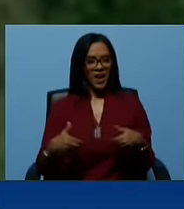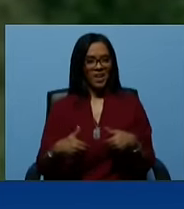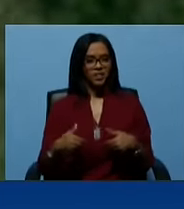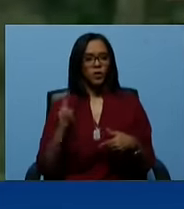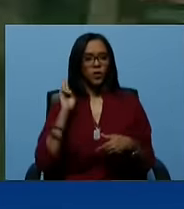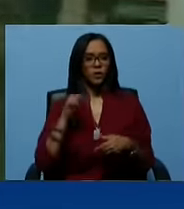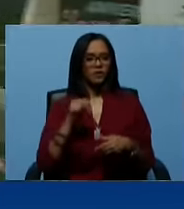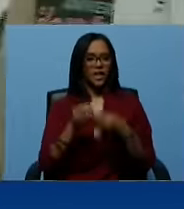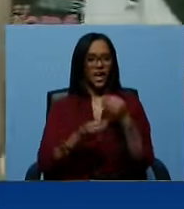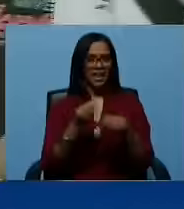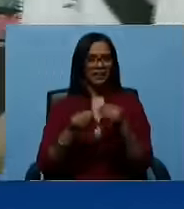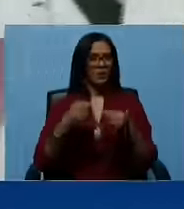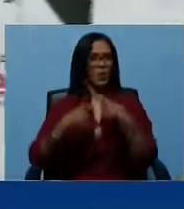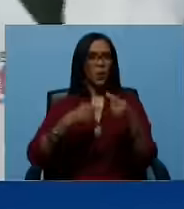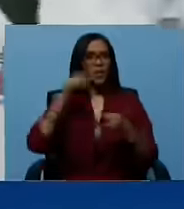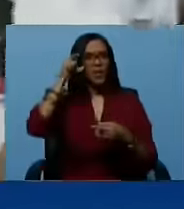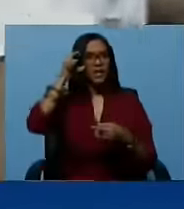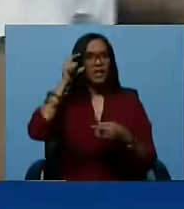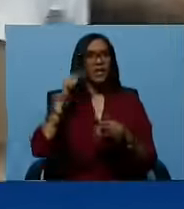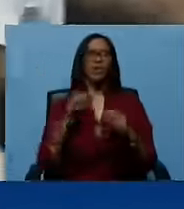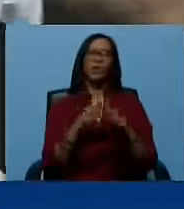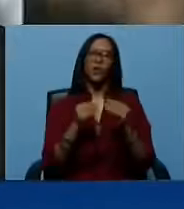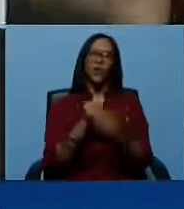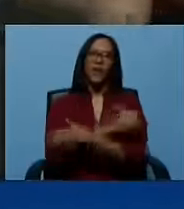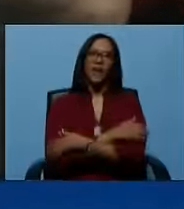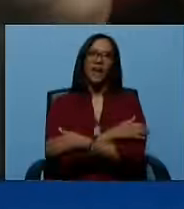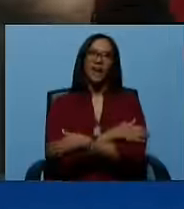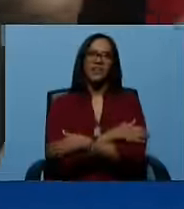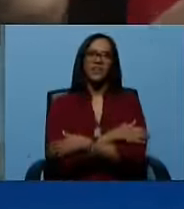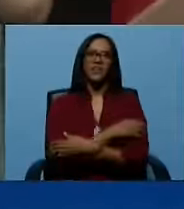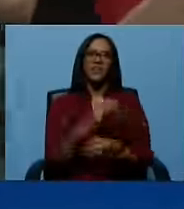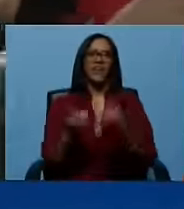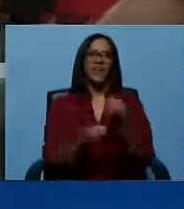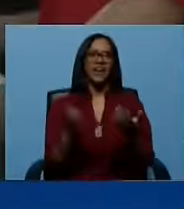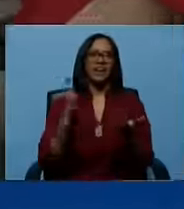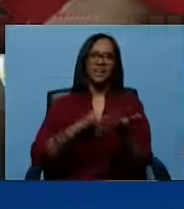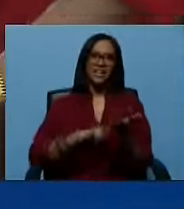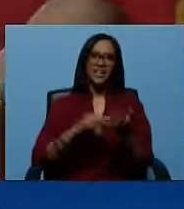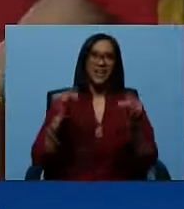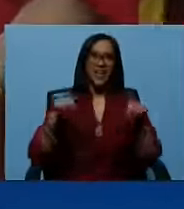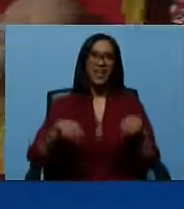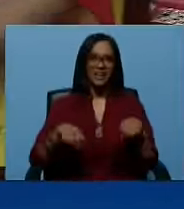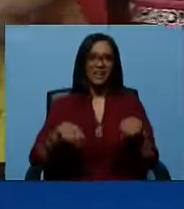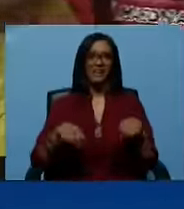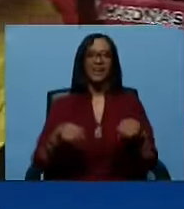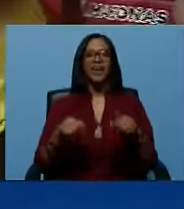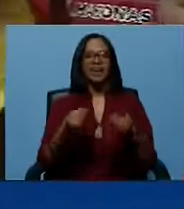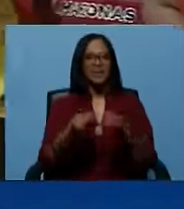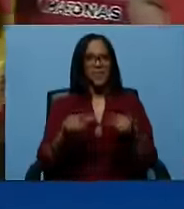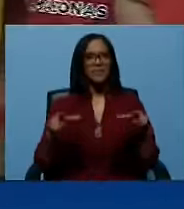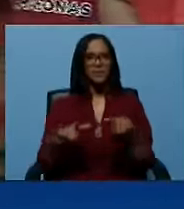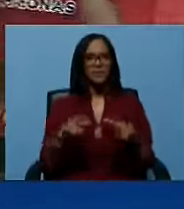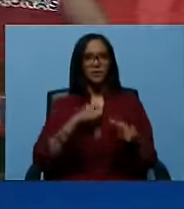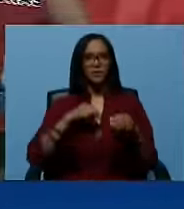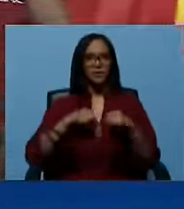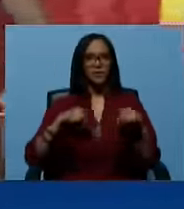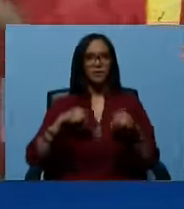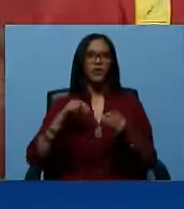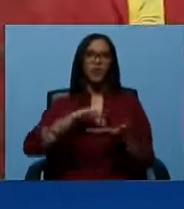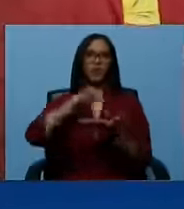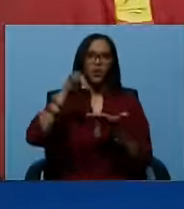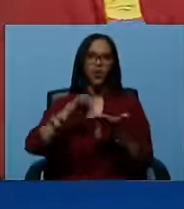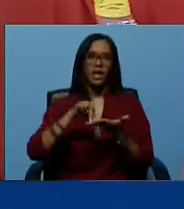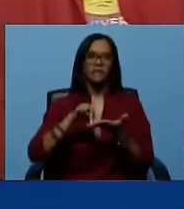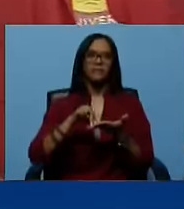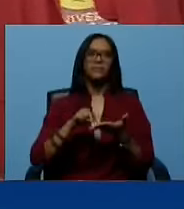usted realiza todos los días, todo el abrazo que nos hace llegar a cada esquinita de nuestro territorio nacional. Y bueno,